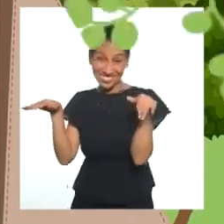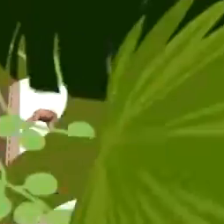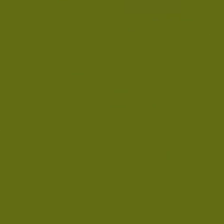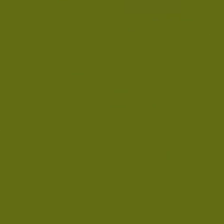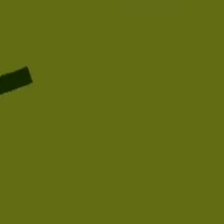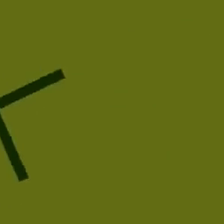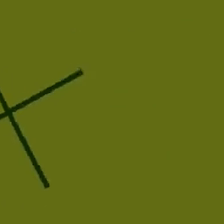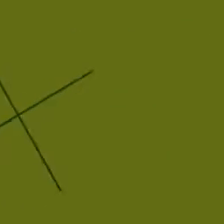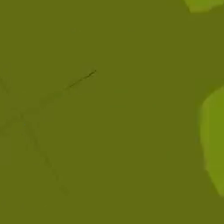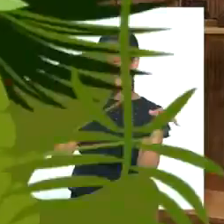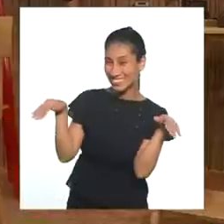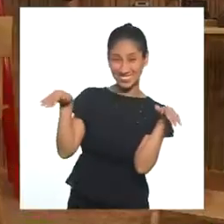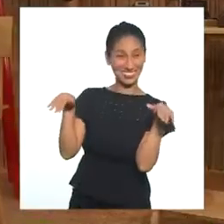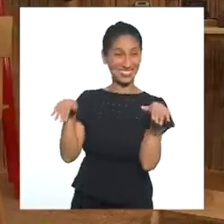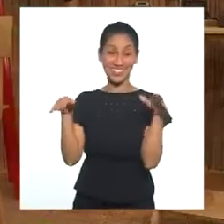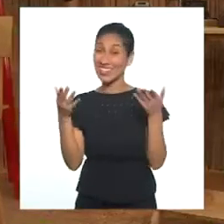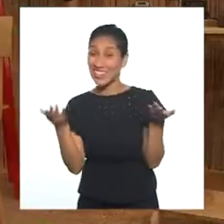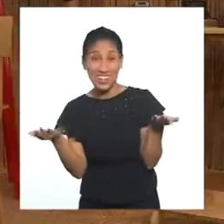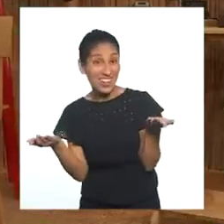¡Natalie y Mickey! ¡Natalie!